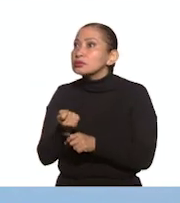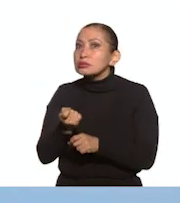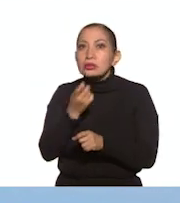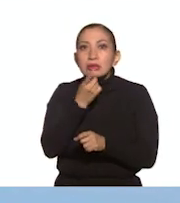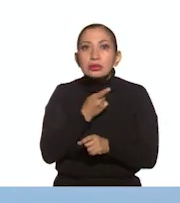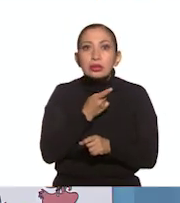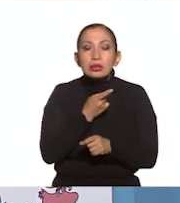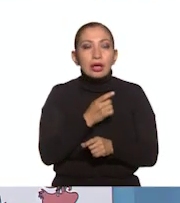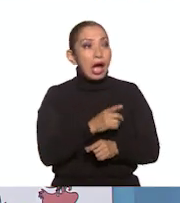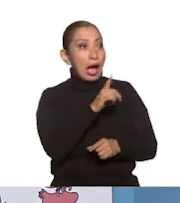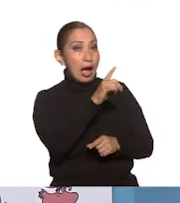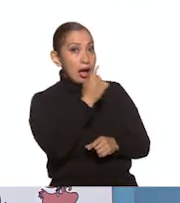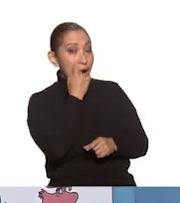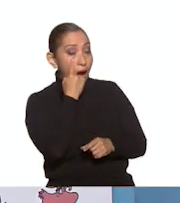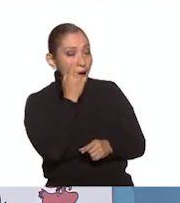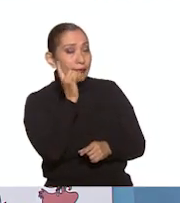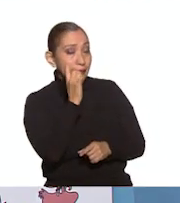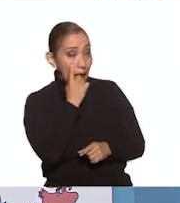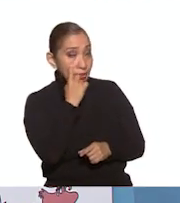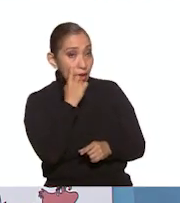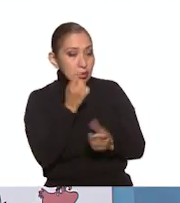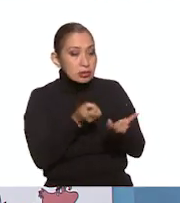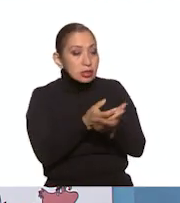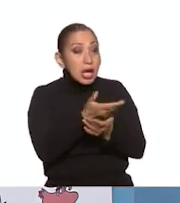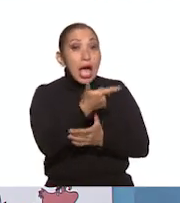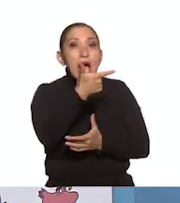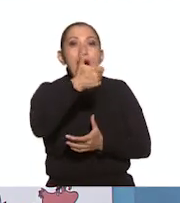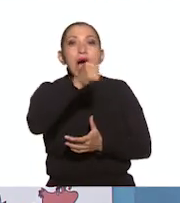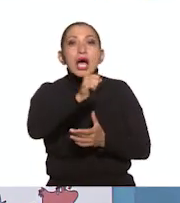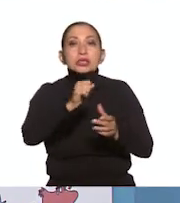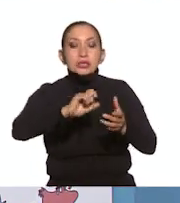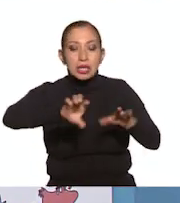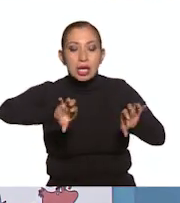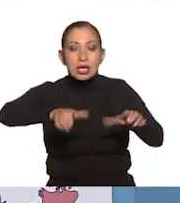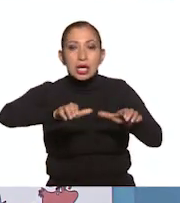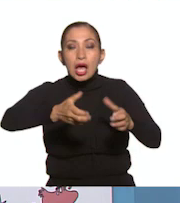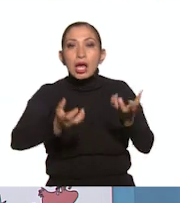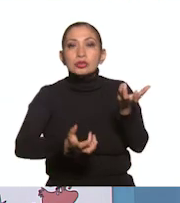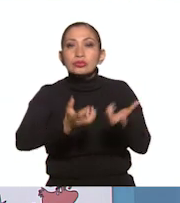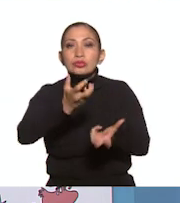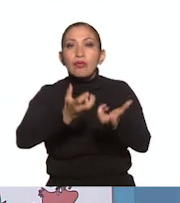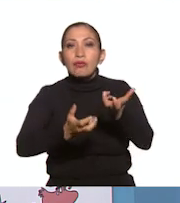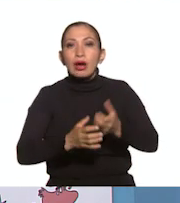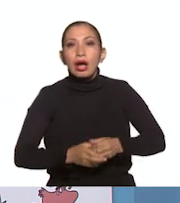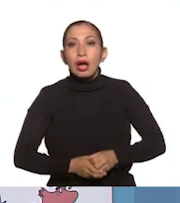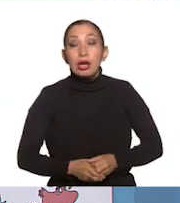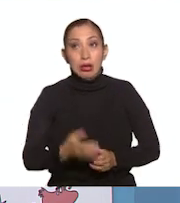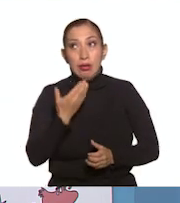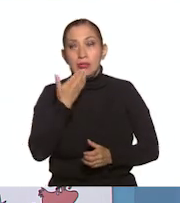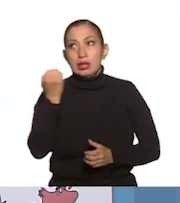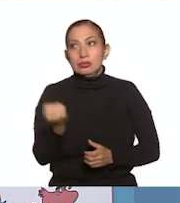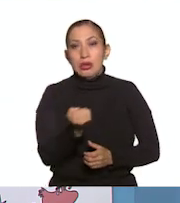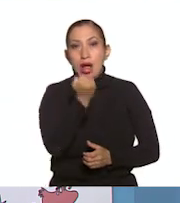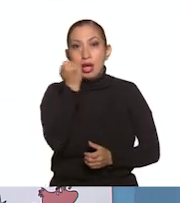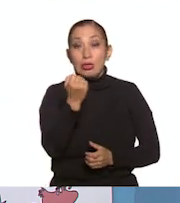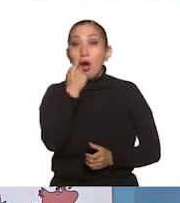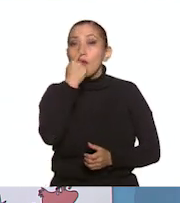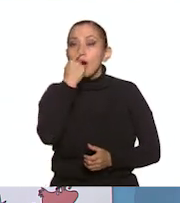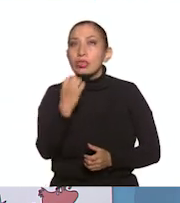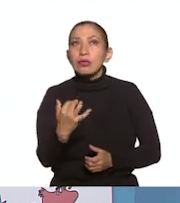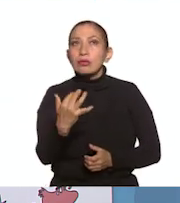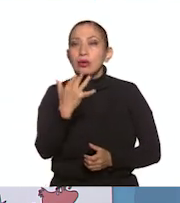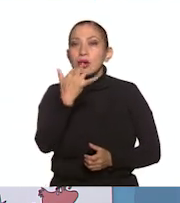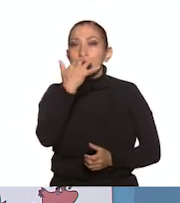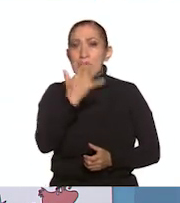era? Ah, pues resulta que se estaba saliendo el gas de la estufa. Lo bueno fue que gracias a nuestro olfato